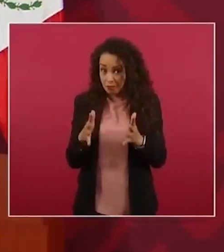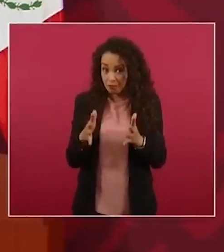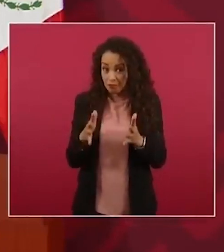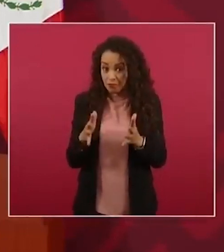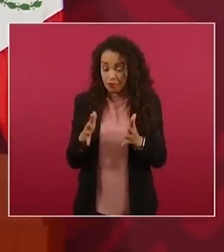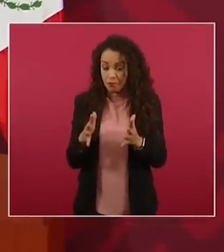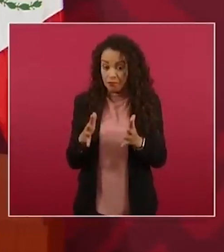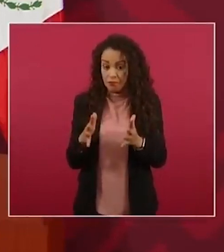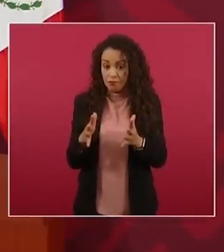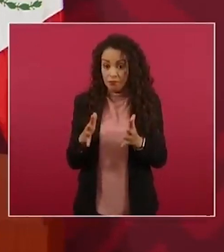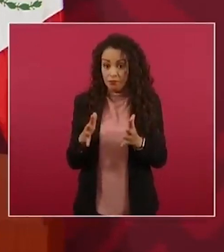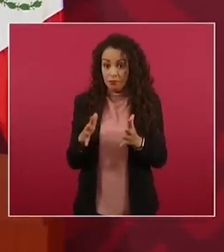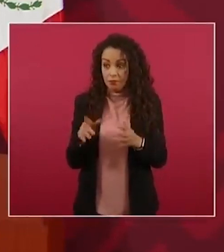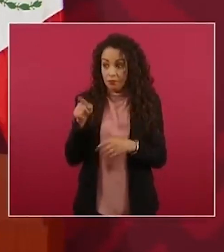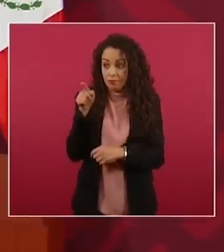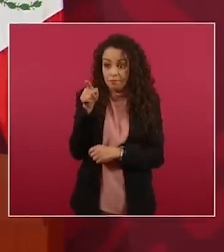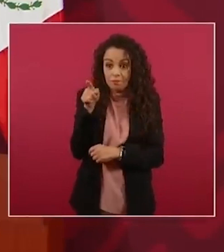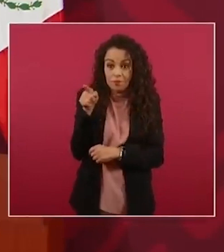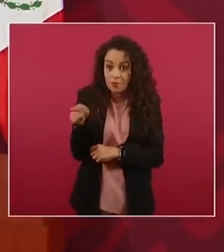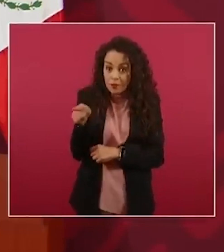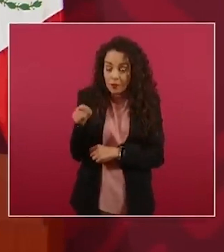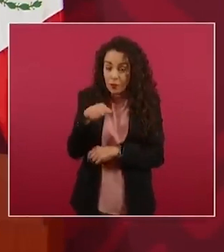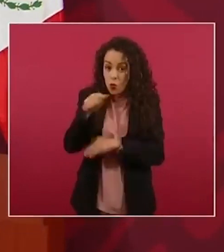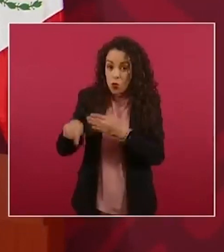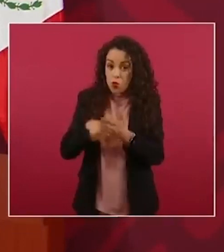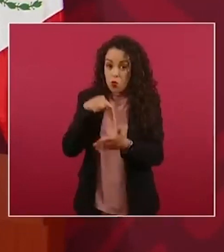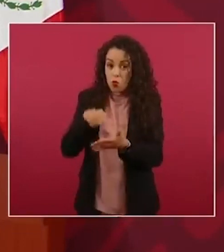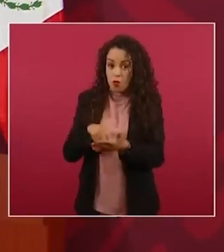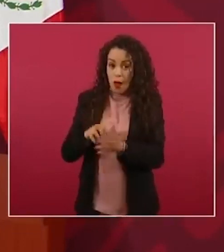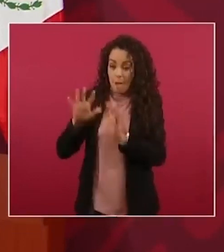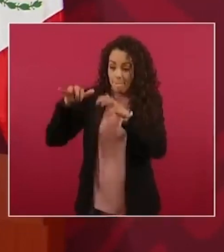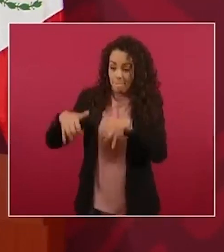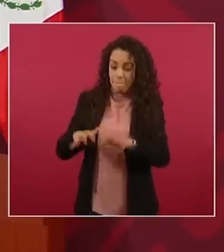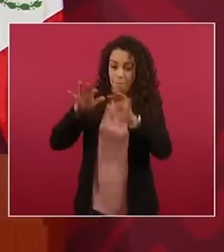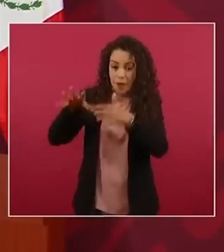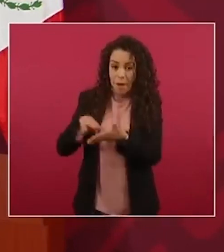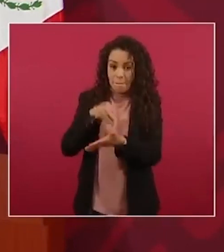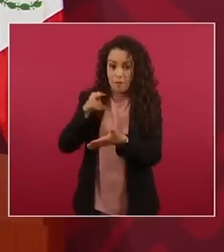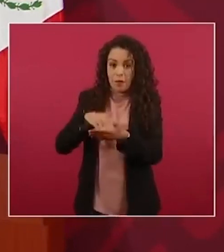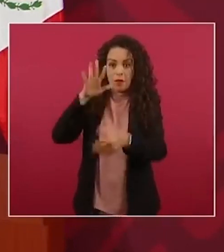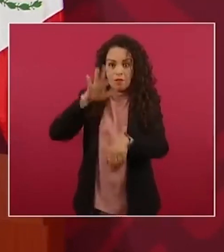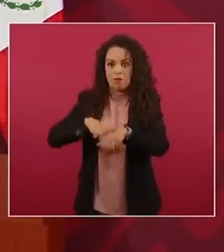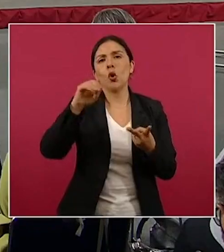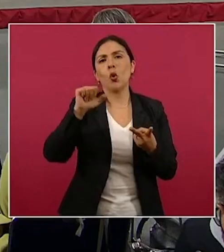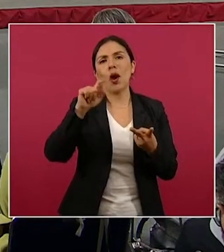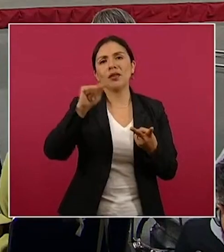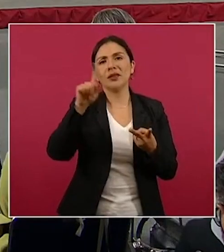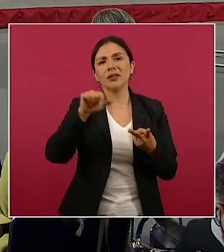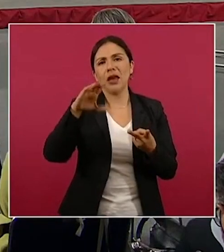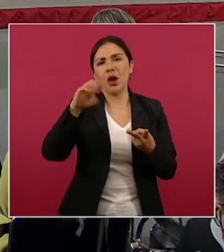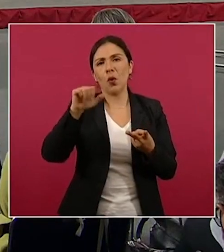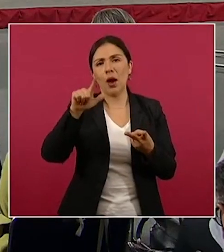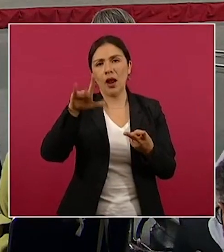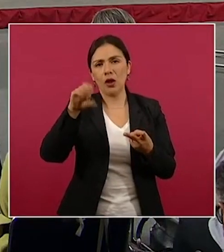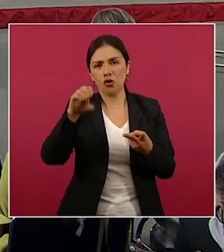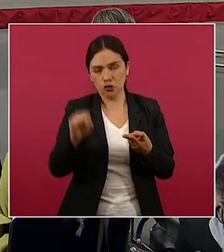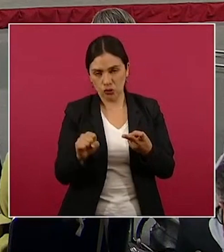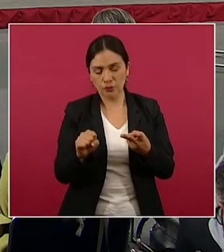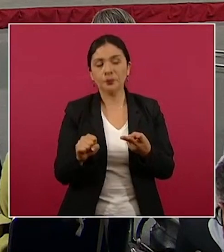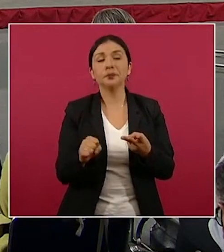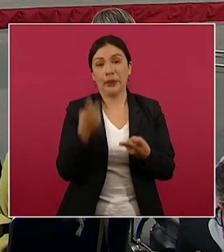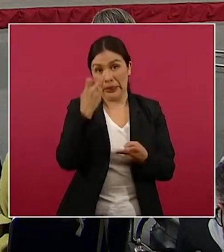a una de las playas más bellas del mundo es destruir el paraíso. Ya se está